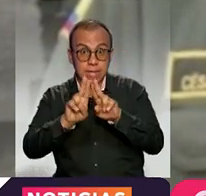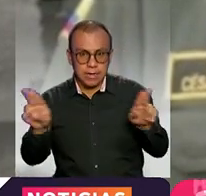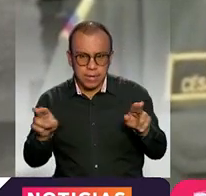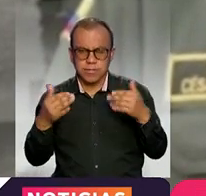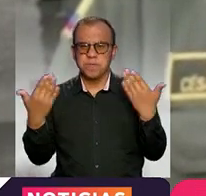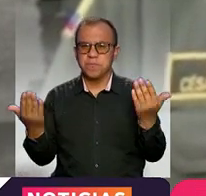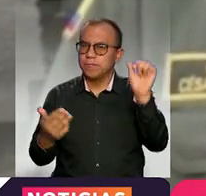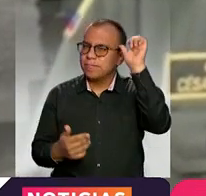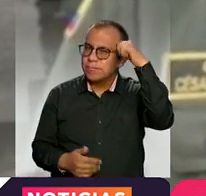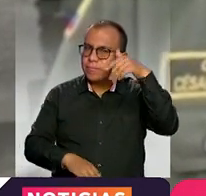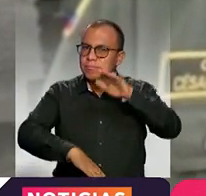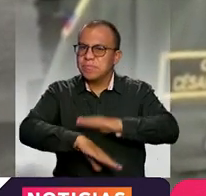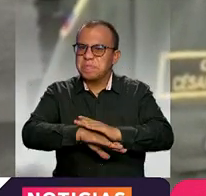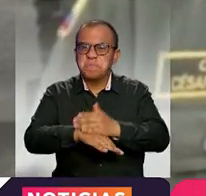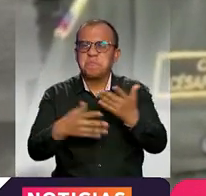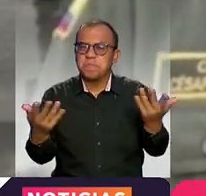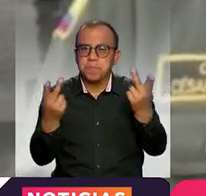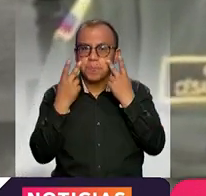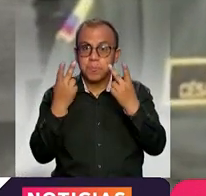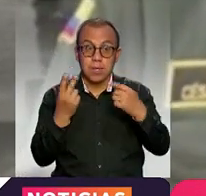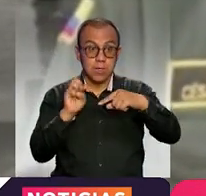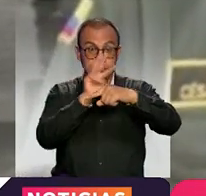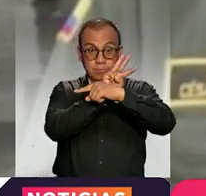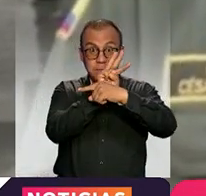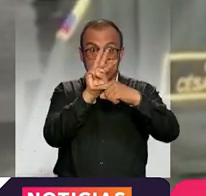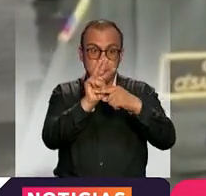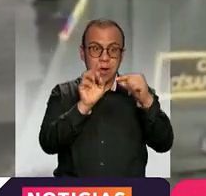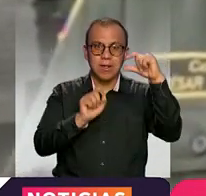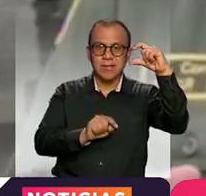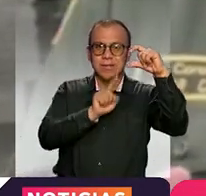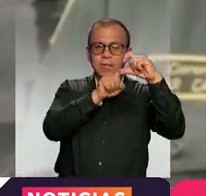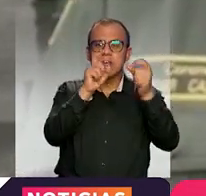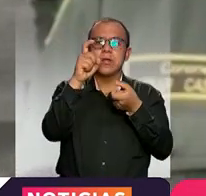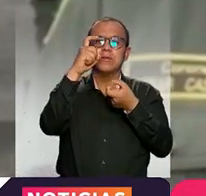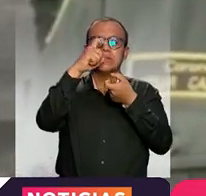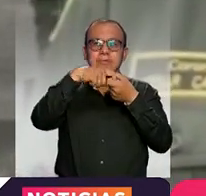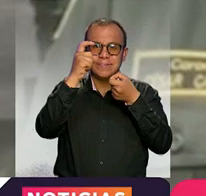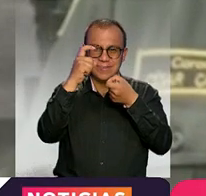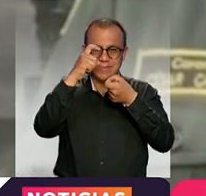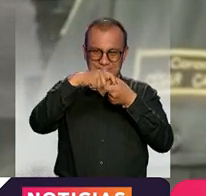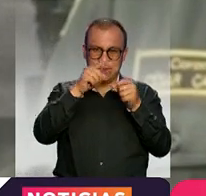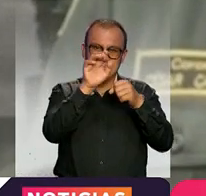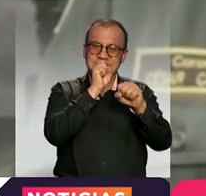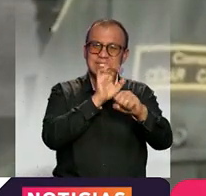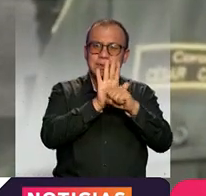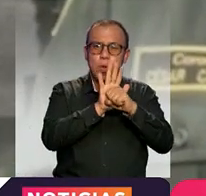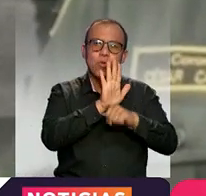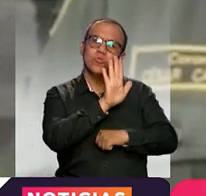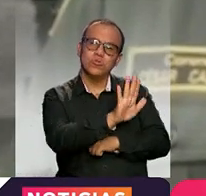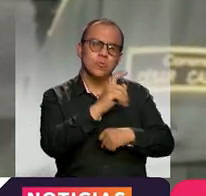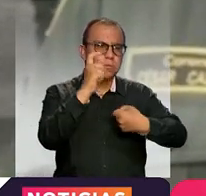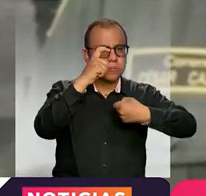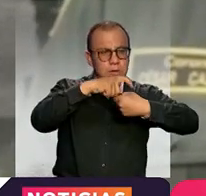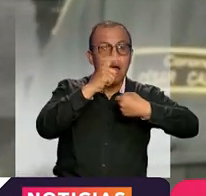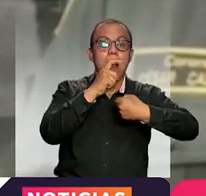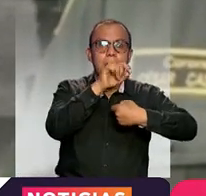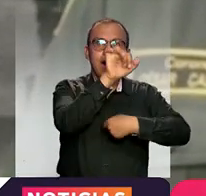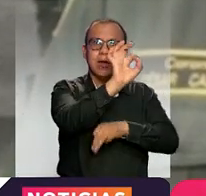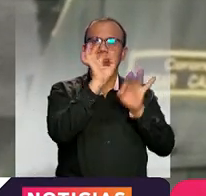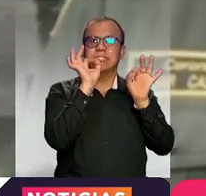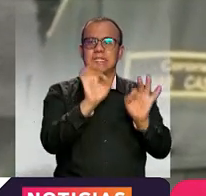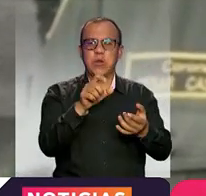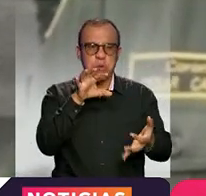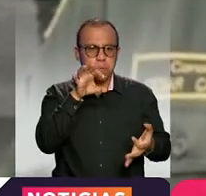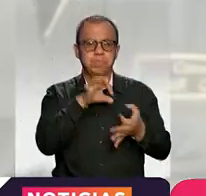recuerde verificar que la dirección donde ingresa tenga el candadito el símbolo el candado que eso le da seguridad